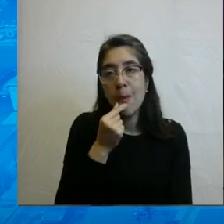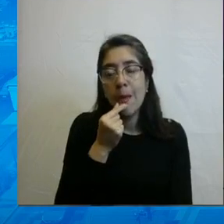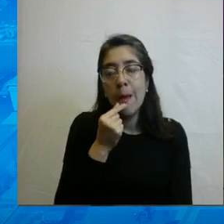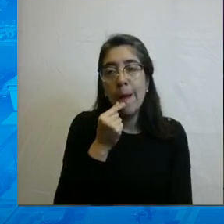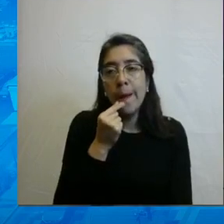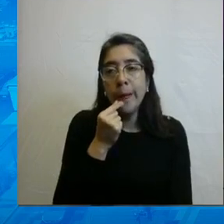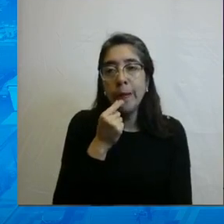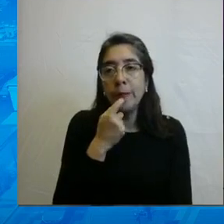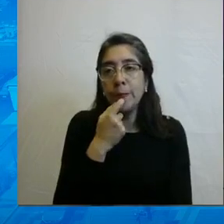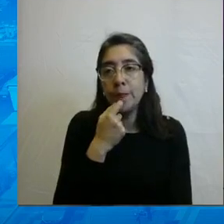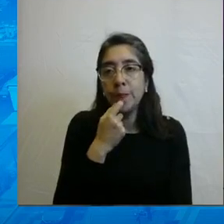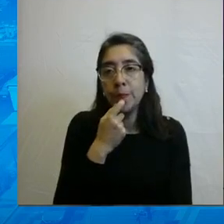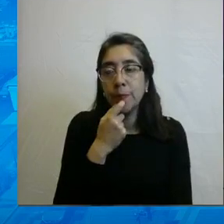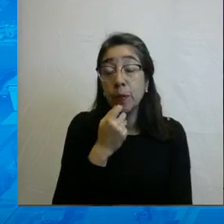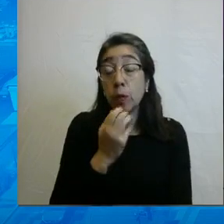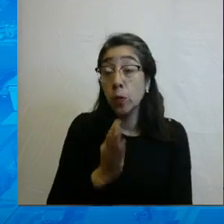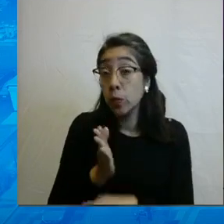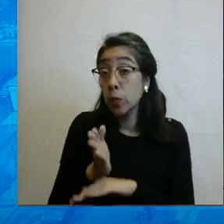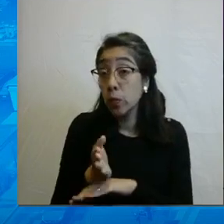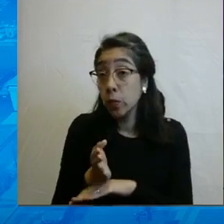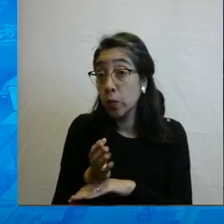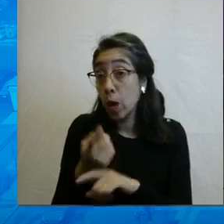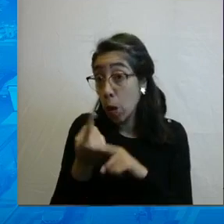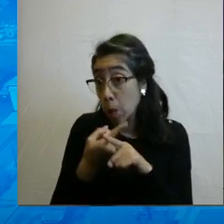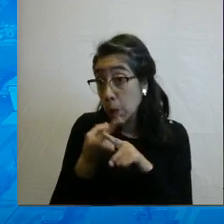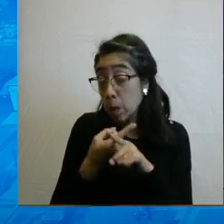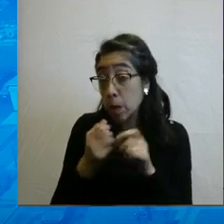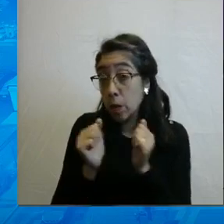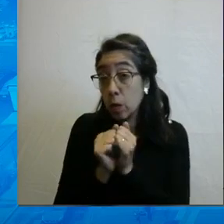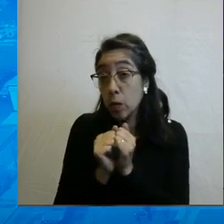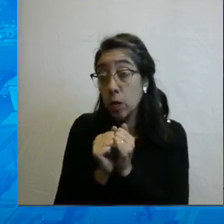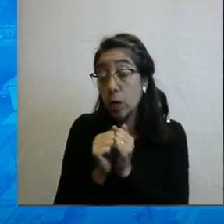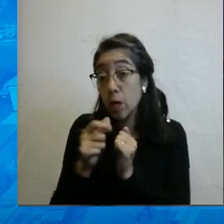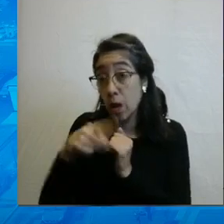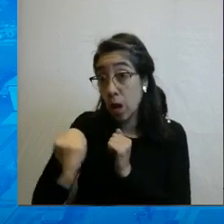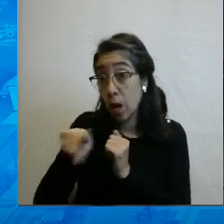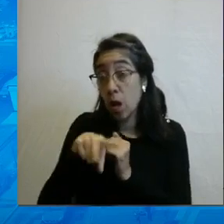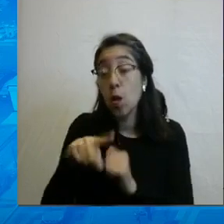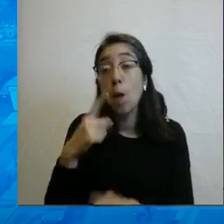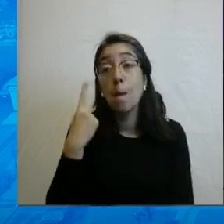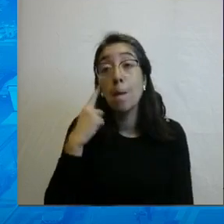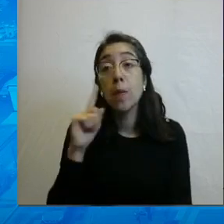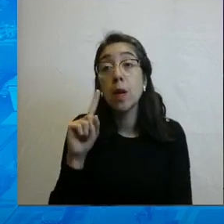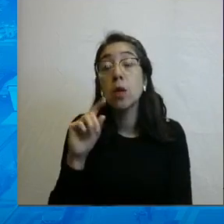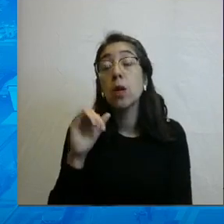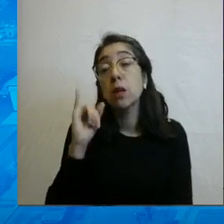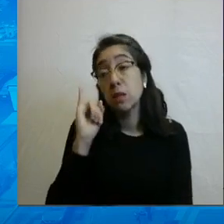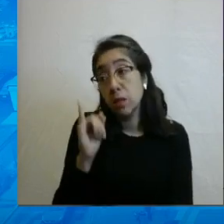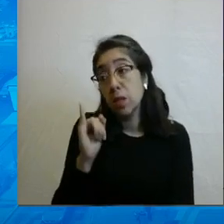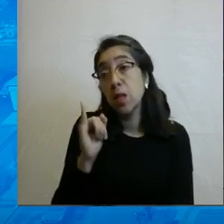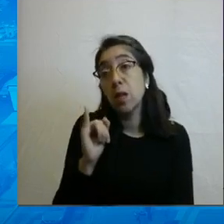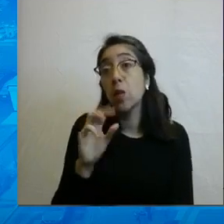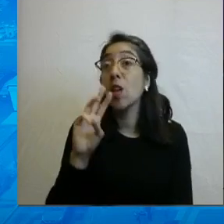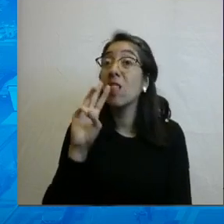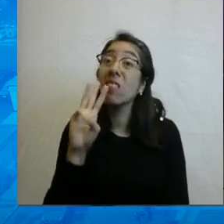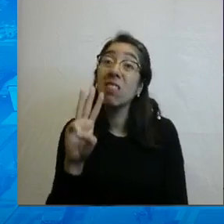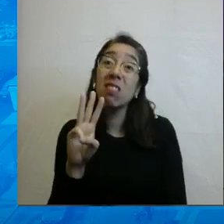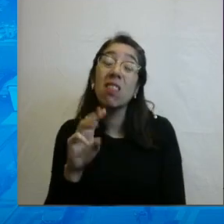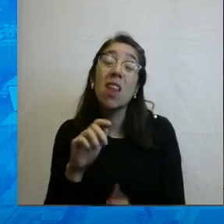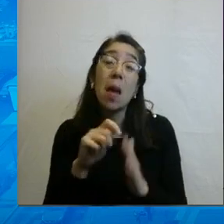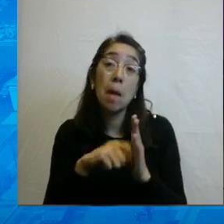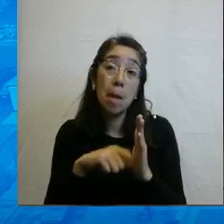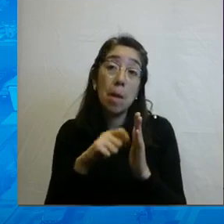andaban y yo fui a hablar con ellos y me decía, es la única solución, que sí, que iban a tratar, que en 3 meses la calle